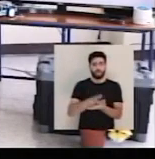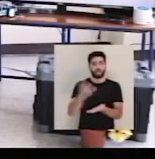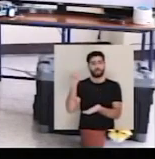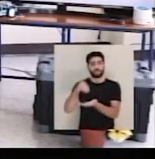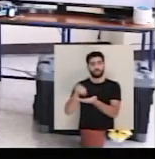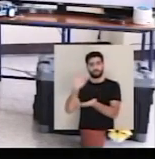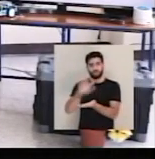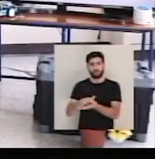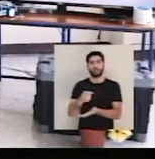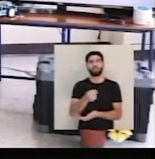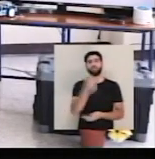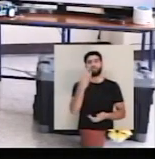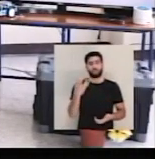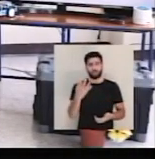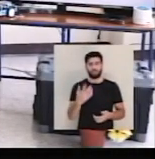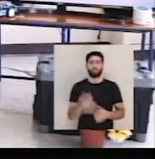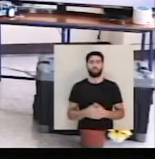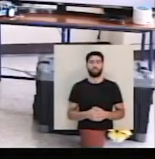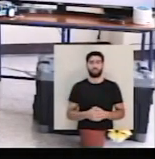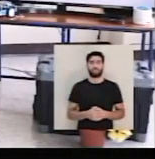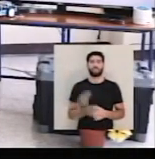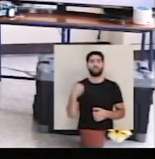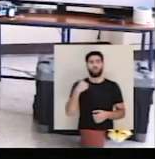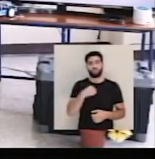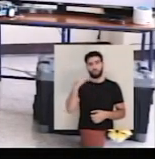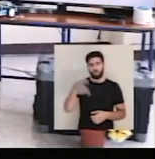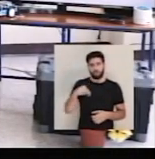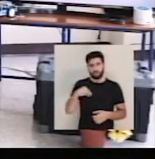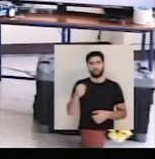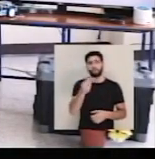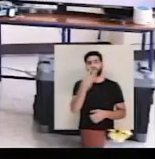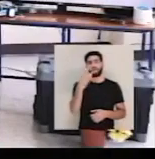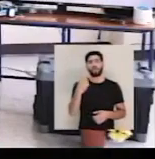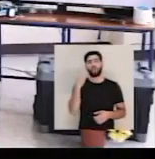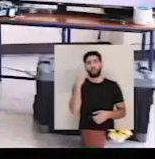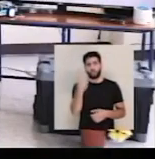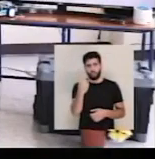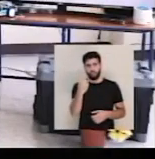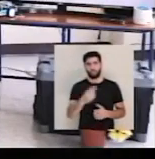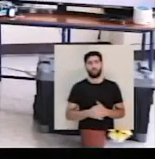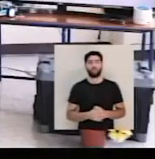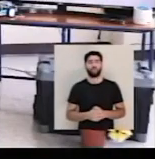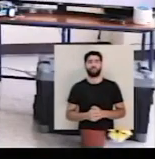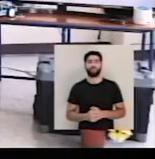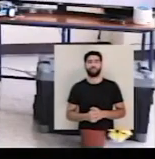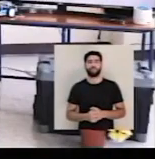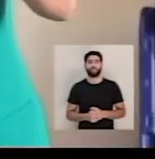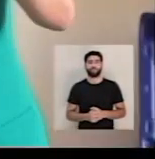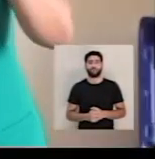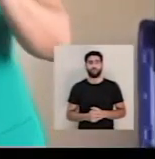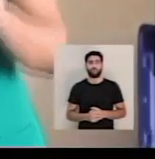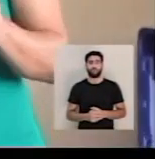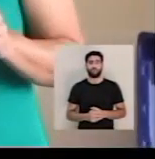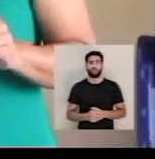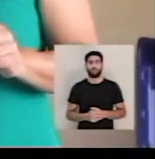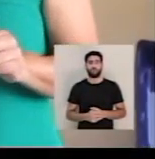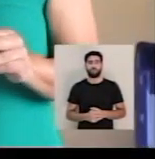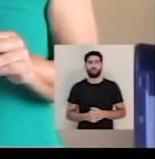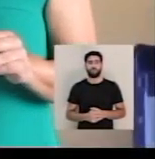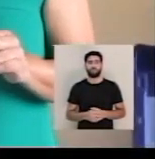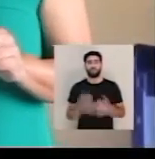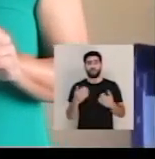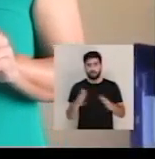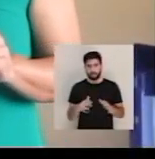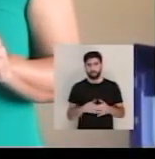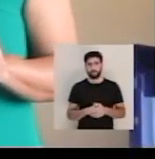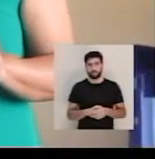los números. Vamos a ir por el número 1, ¿sí? Vamos a ver todos el número 1. Y